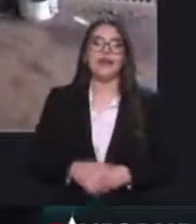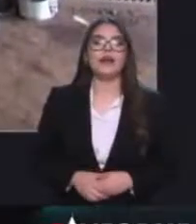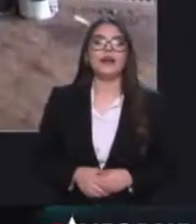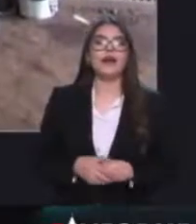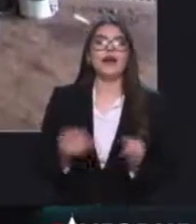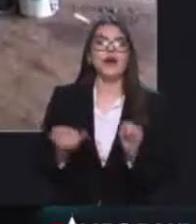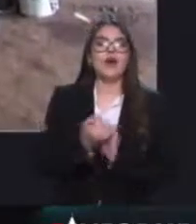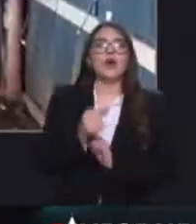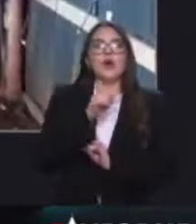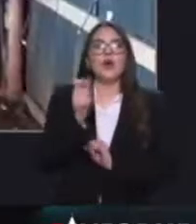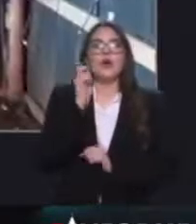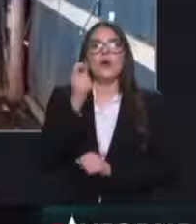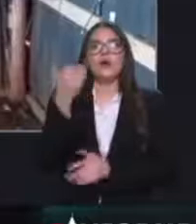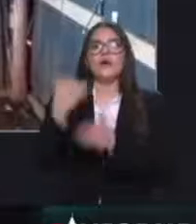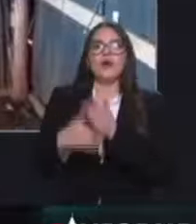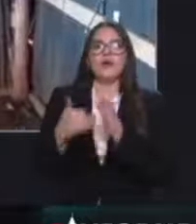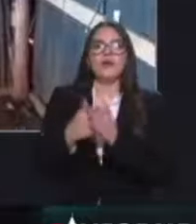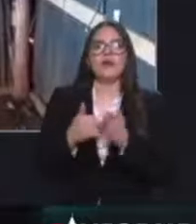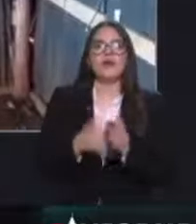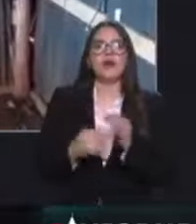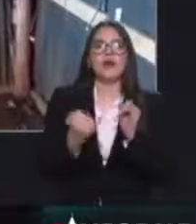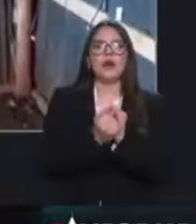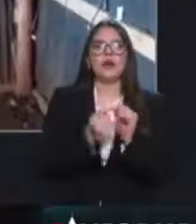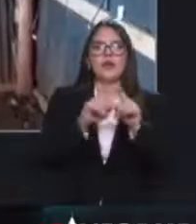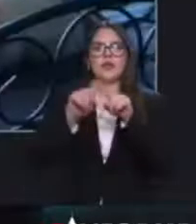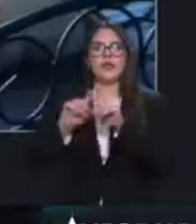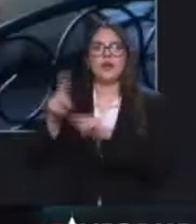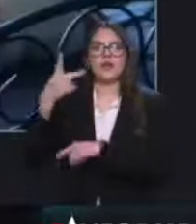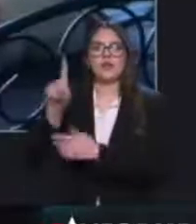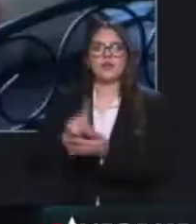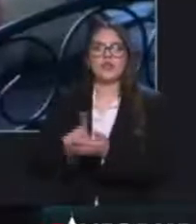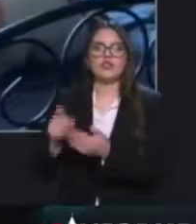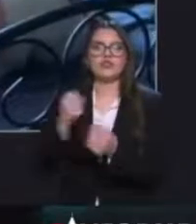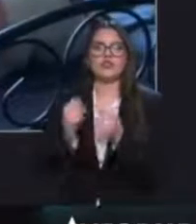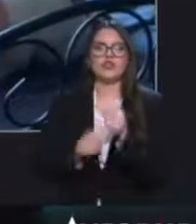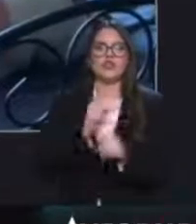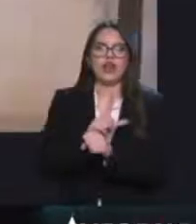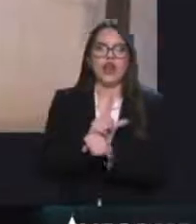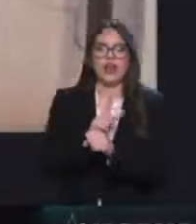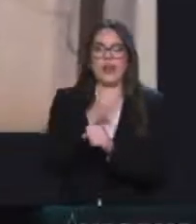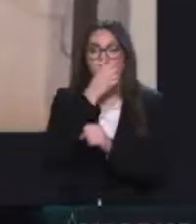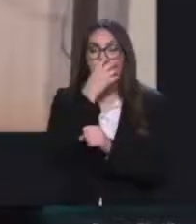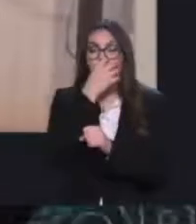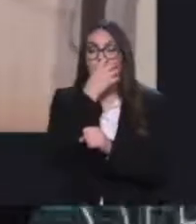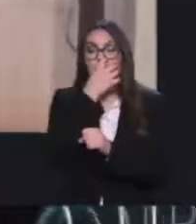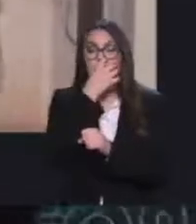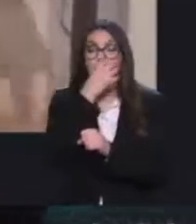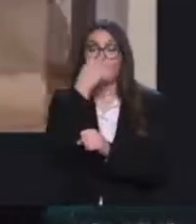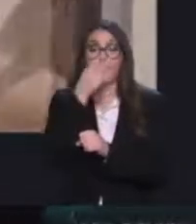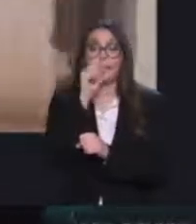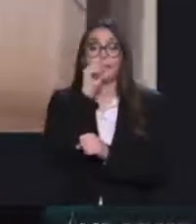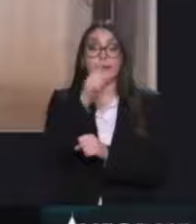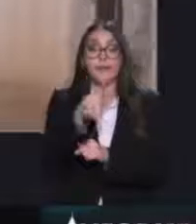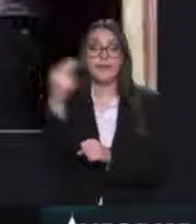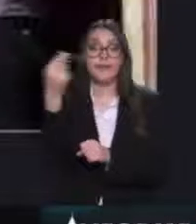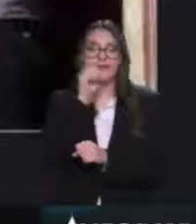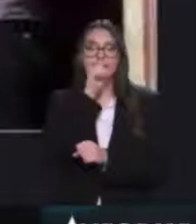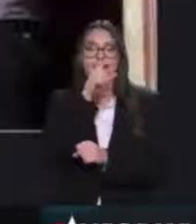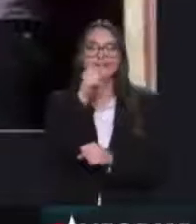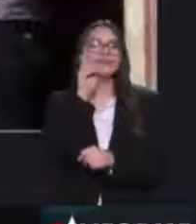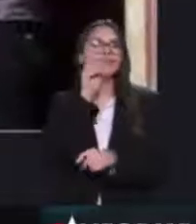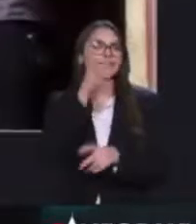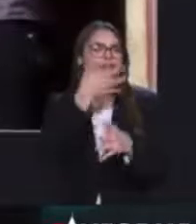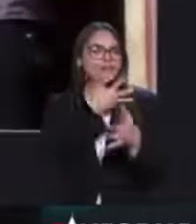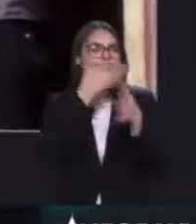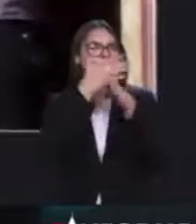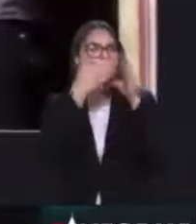con las definiciones que vienen en la Constitución de los diferentes tipos de derechos sociales, que ahí es justamente donde pues el diablo, ¿no? Está en los